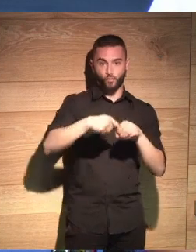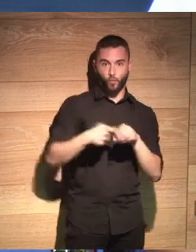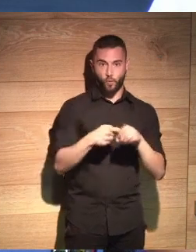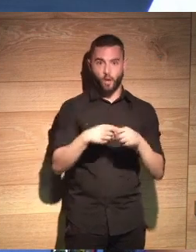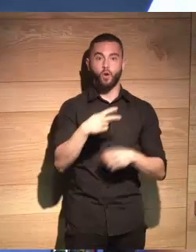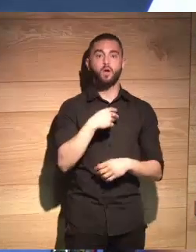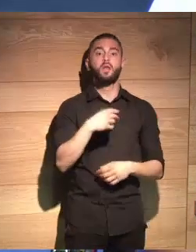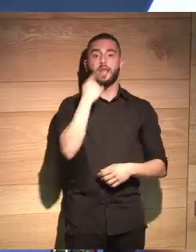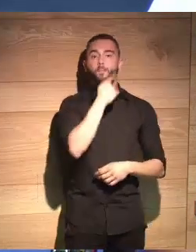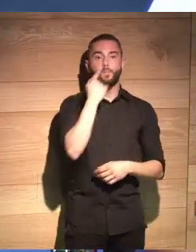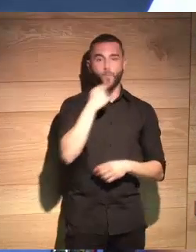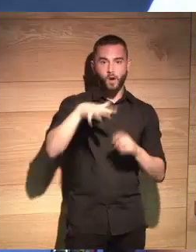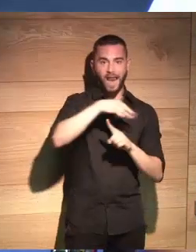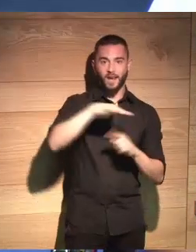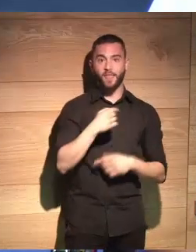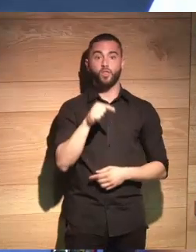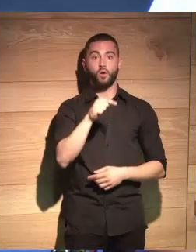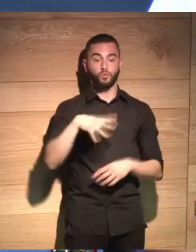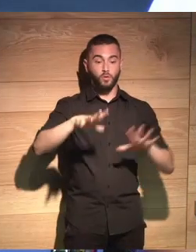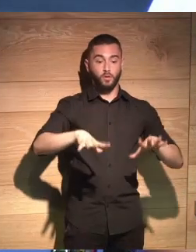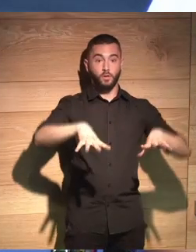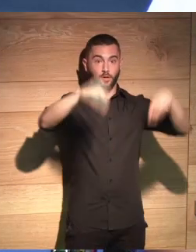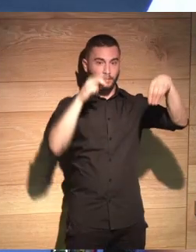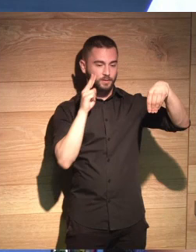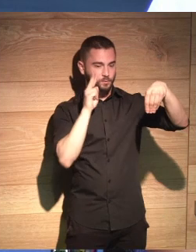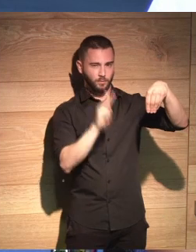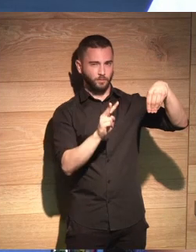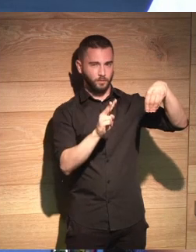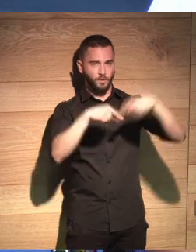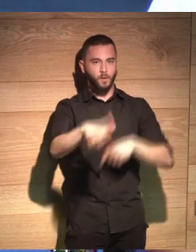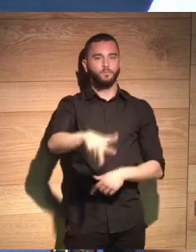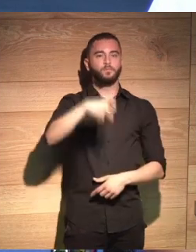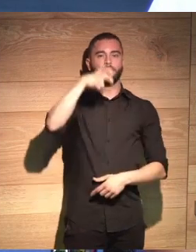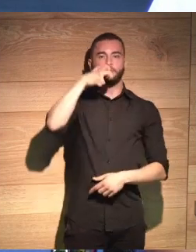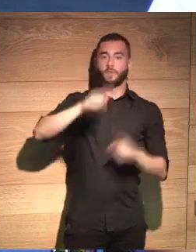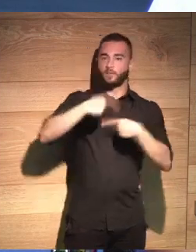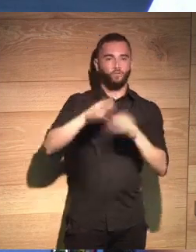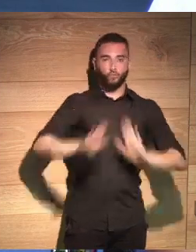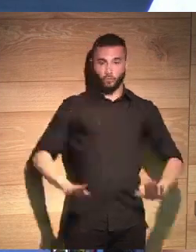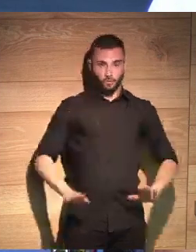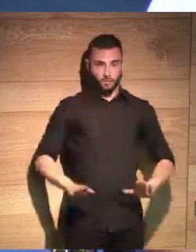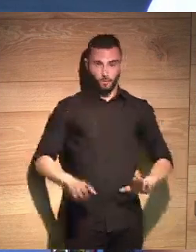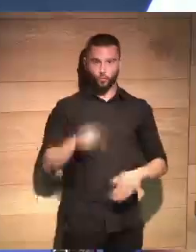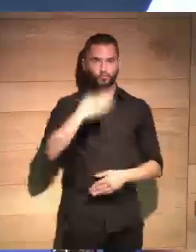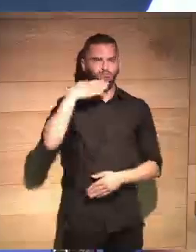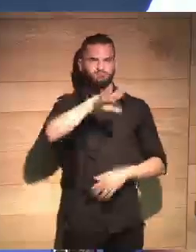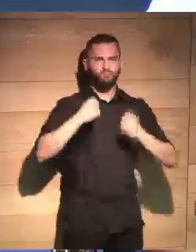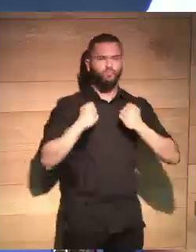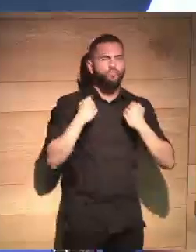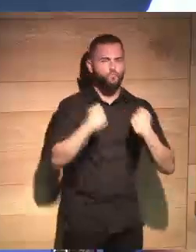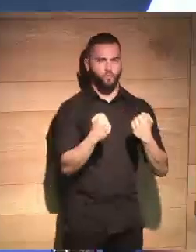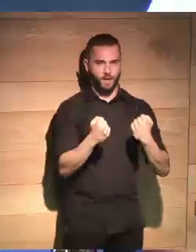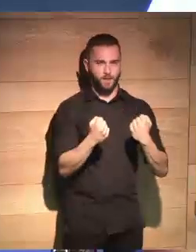boca, miraste las rocas de la montaña y tomaste aire. Y luego, por último, gritaste muy